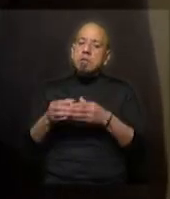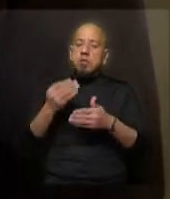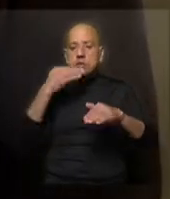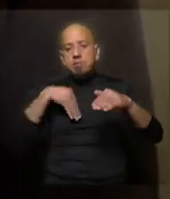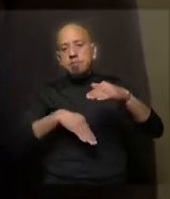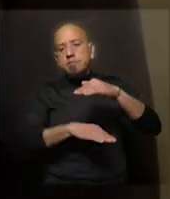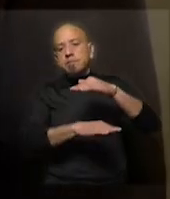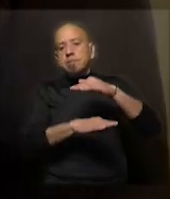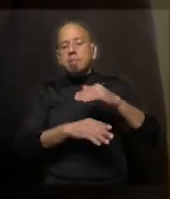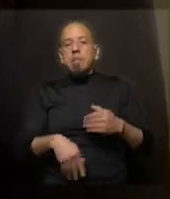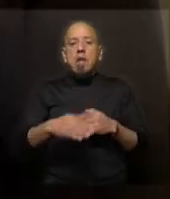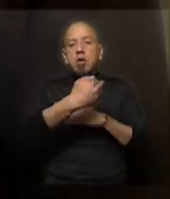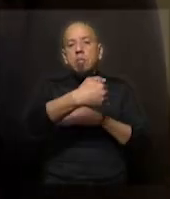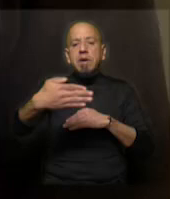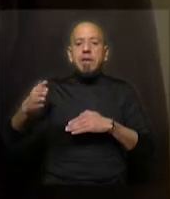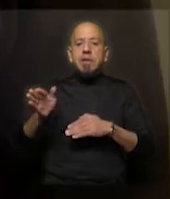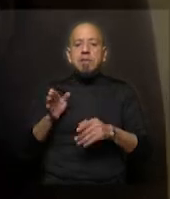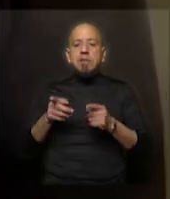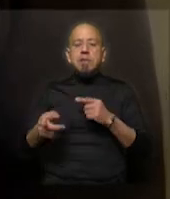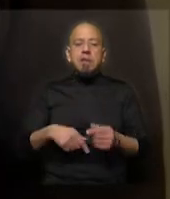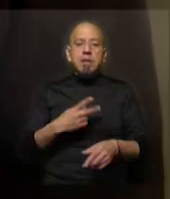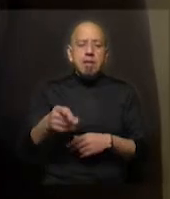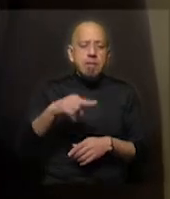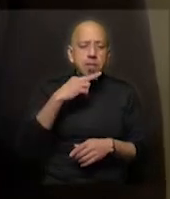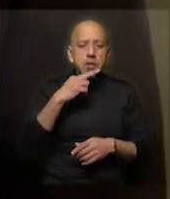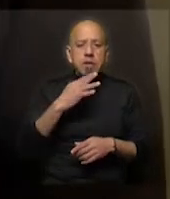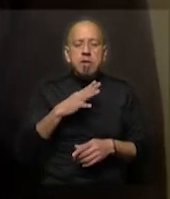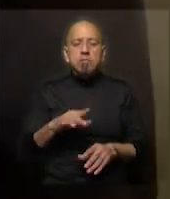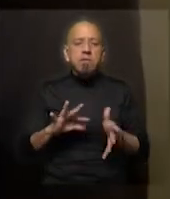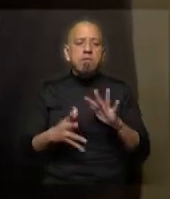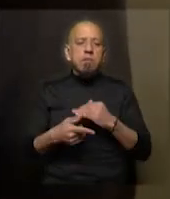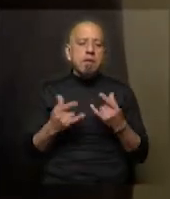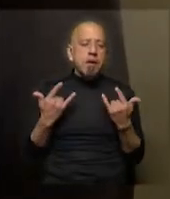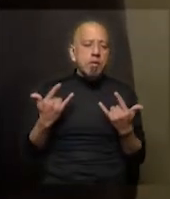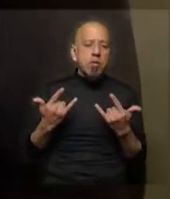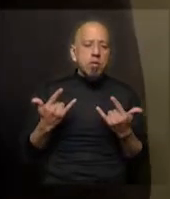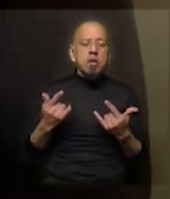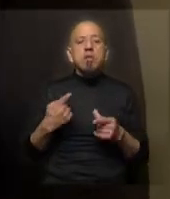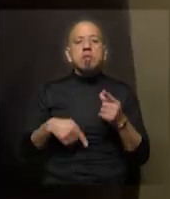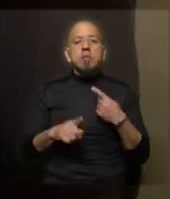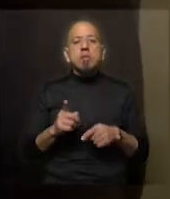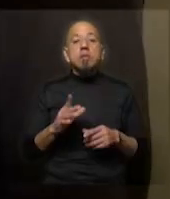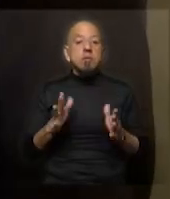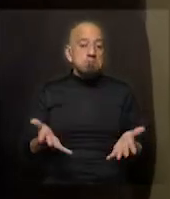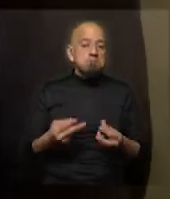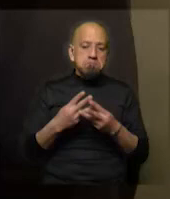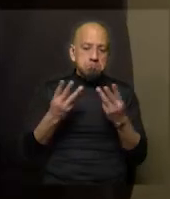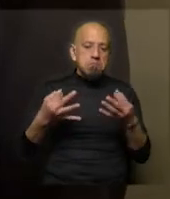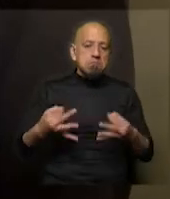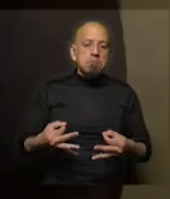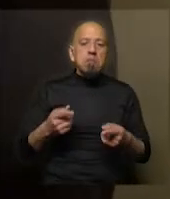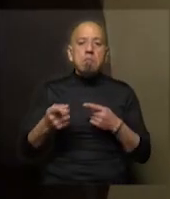sótano con paredes de piedra Entonces tiene una cosa como muy muy rockera y muy cercana con la gente que en general Funciona muy